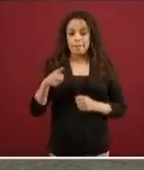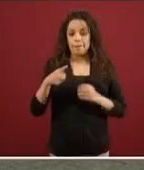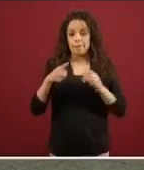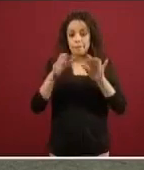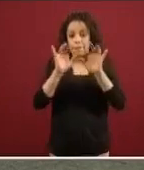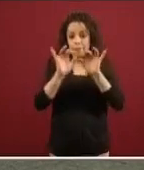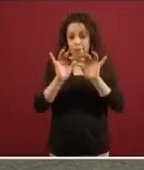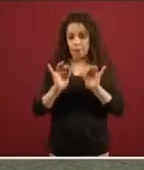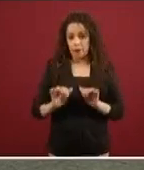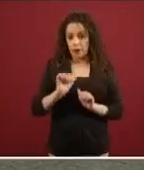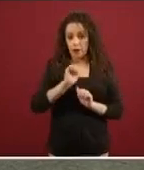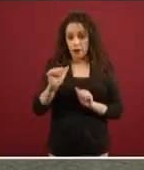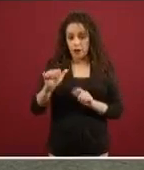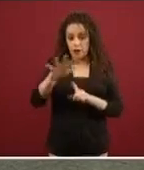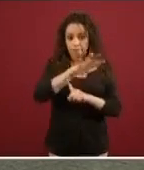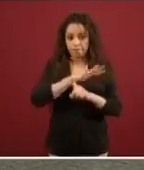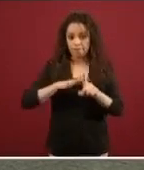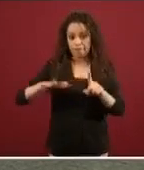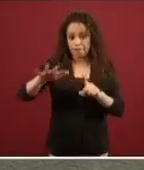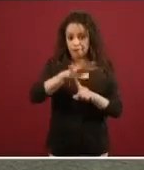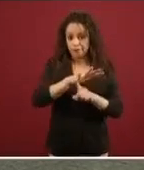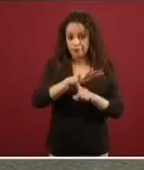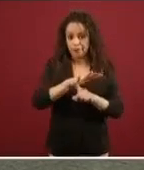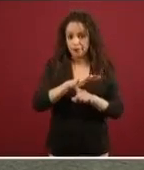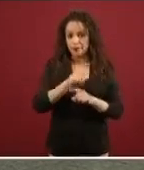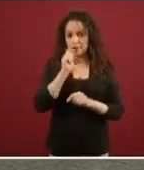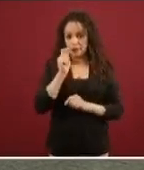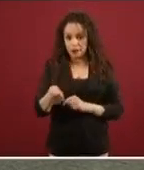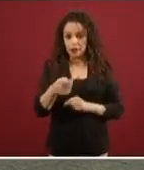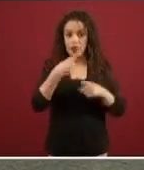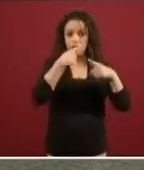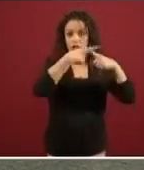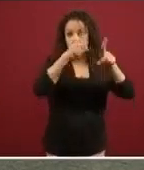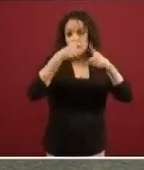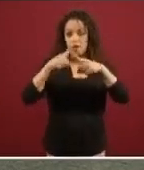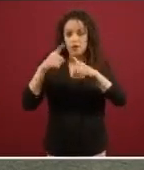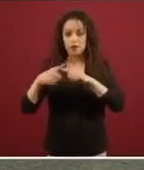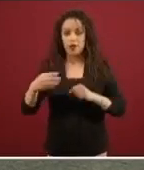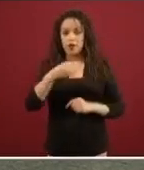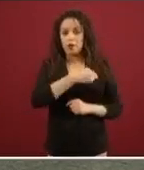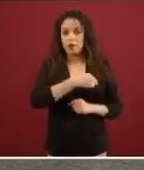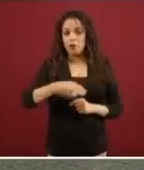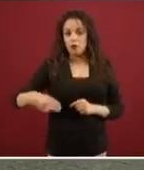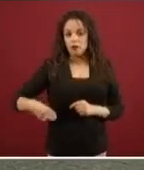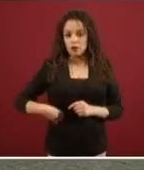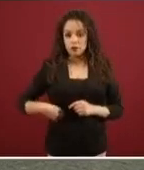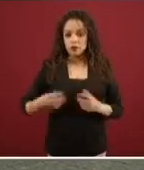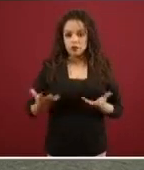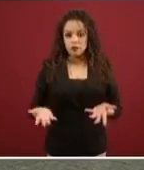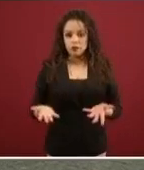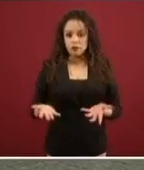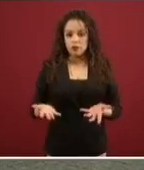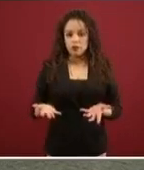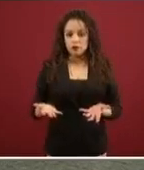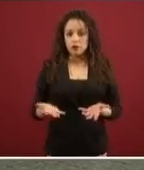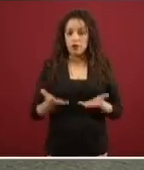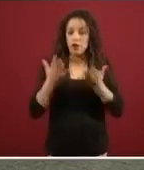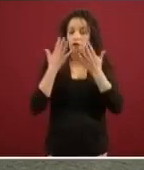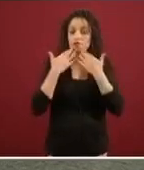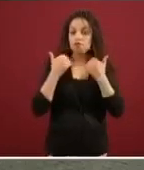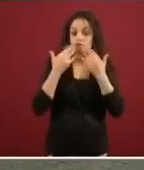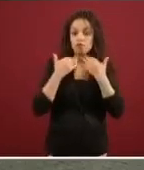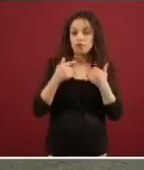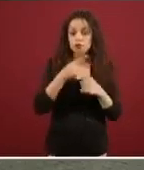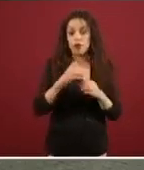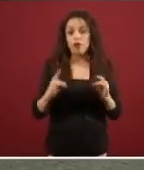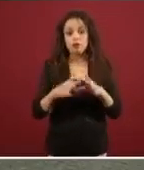la respuesta a que en algunos municipios no haya casos o nulos estos detectados. Y otras